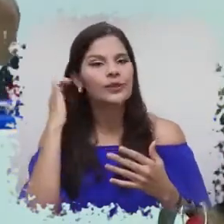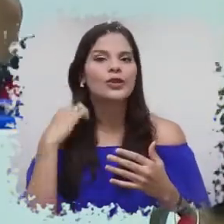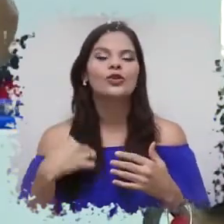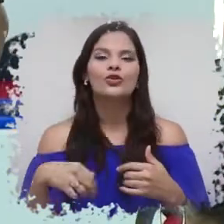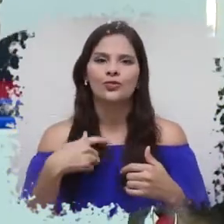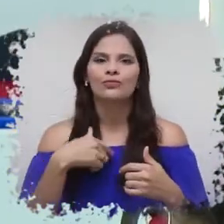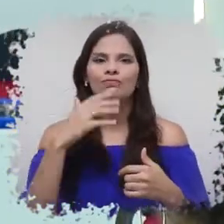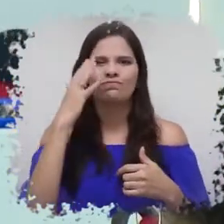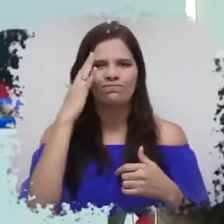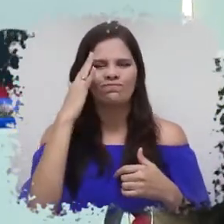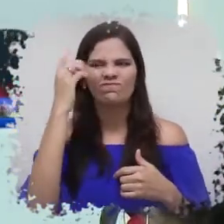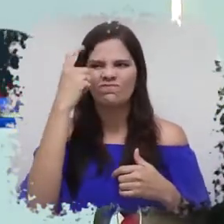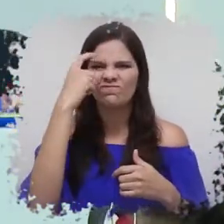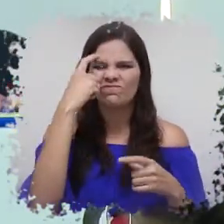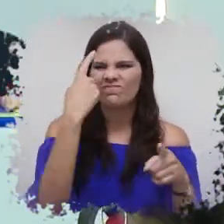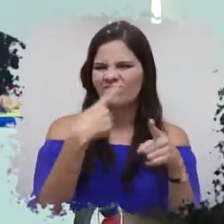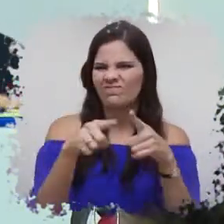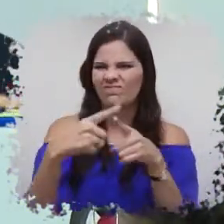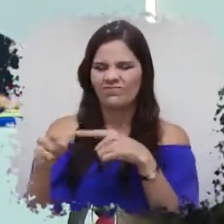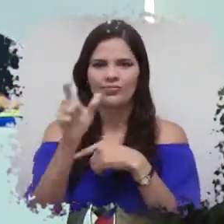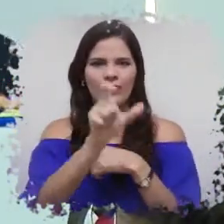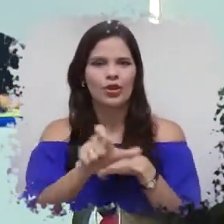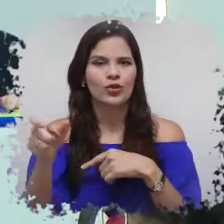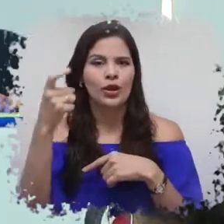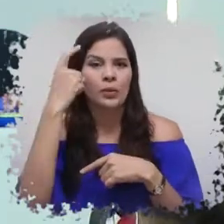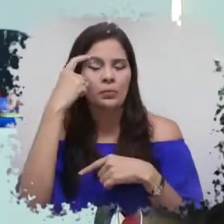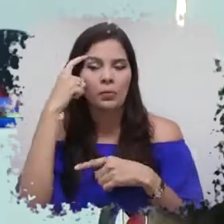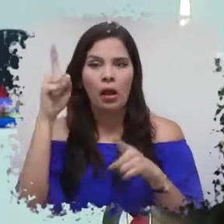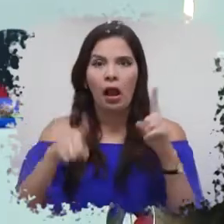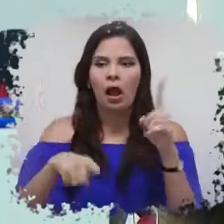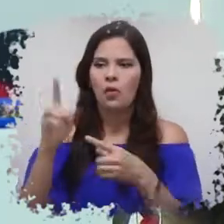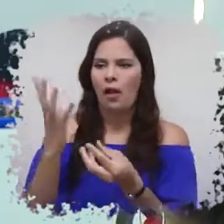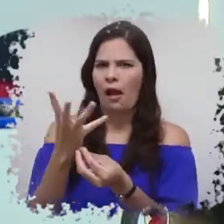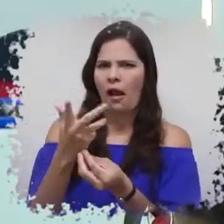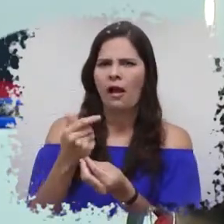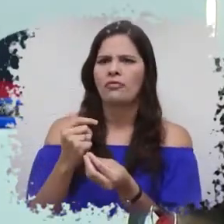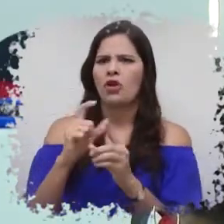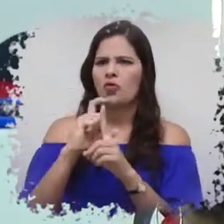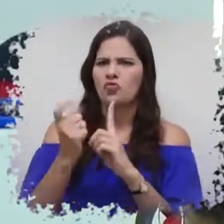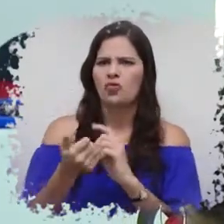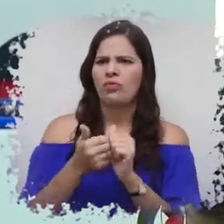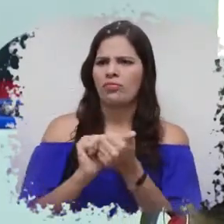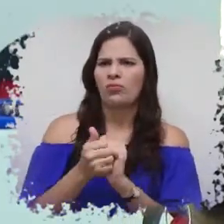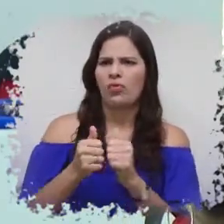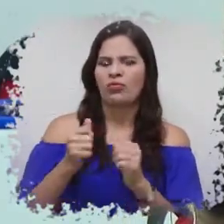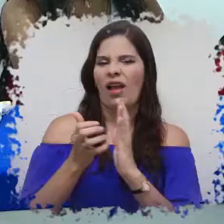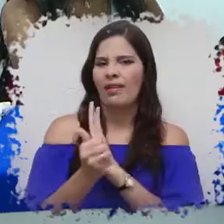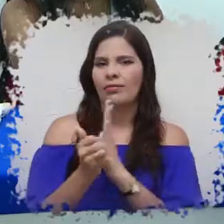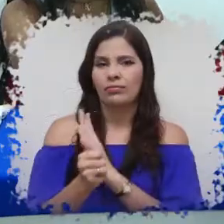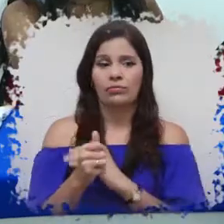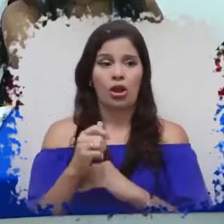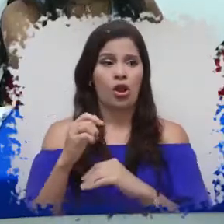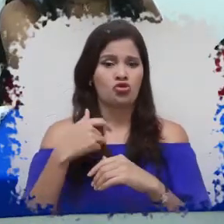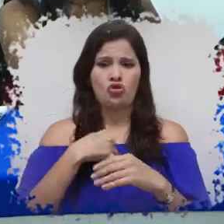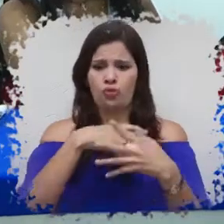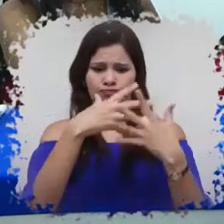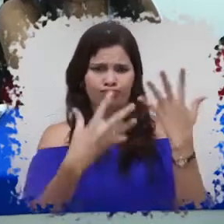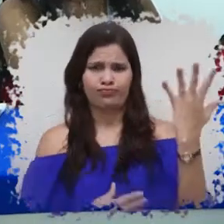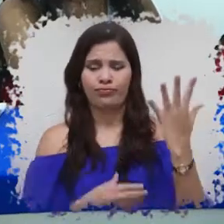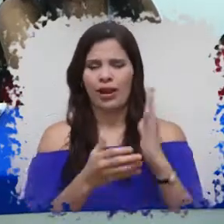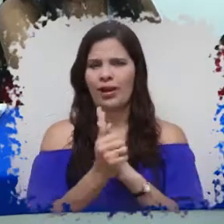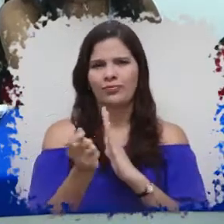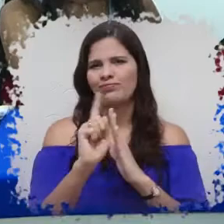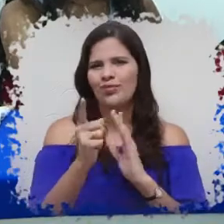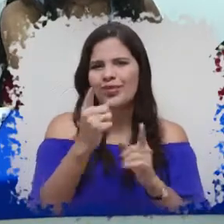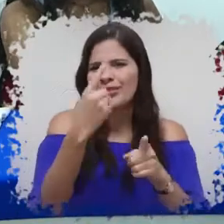convencido de las inteligencias múltiples. Hay gente que es buena para arte, para cultura, para el deporte, no todos somos buenos para todo. Pues bueno,